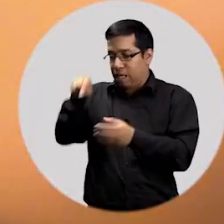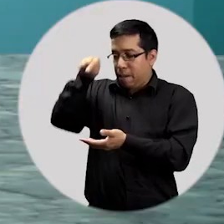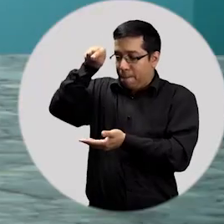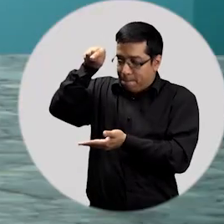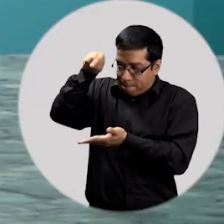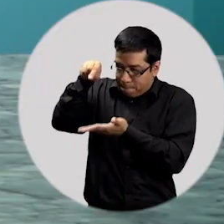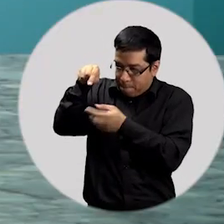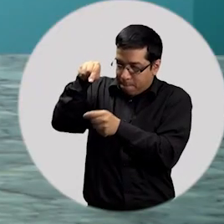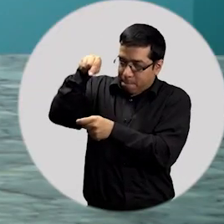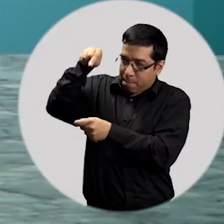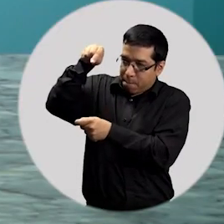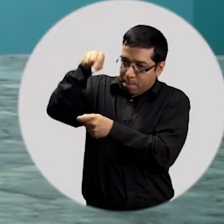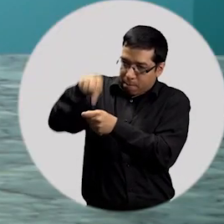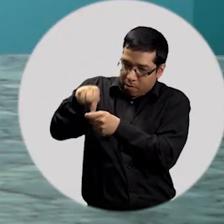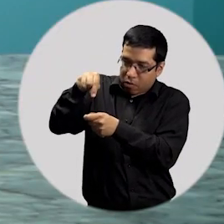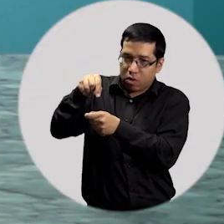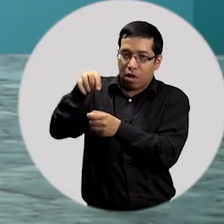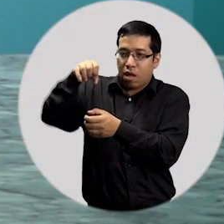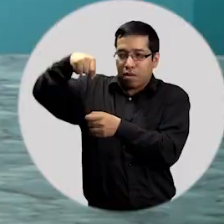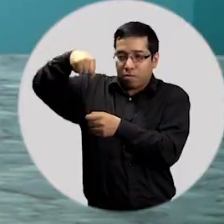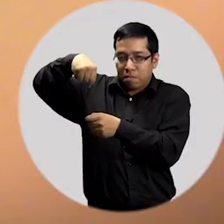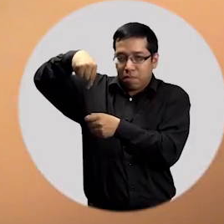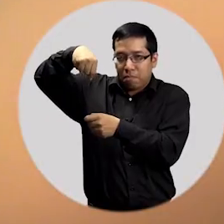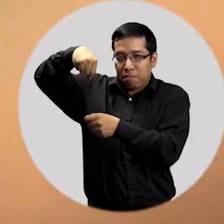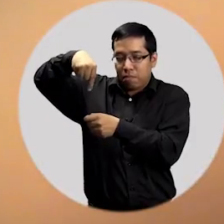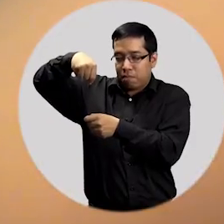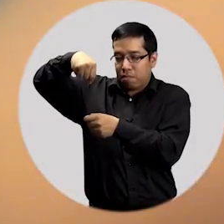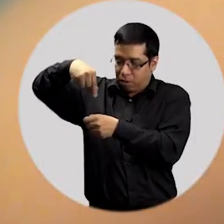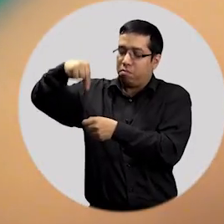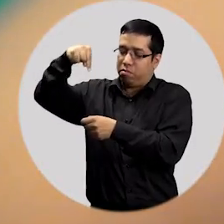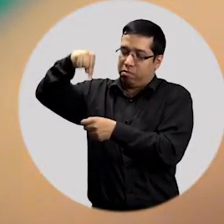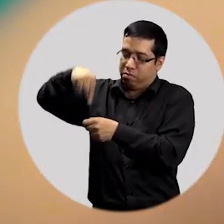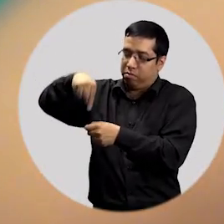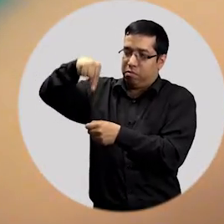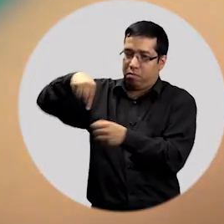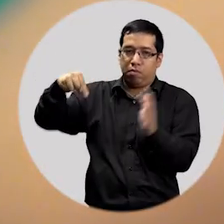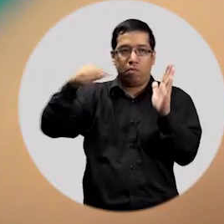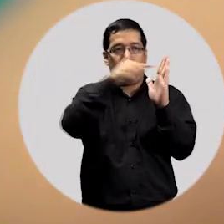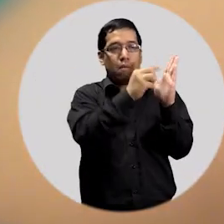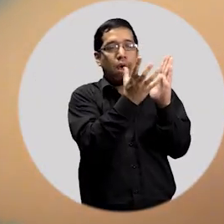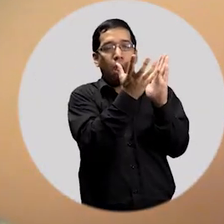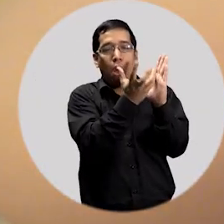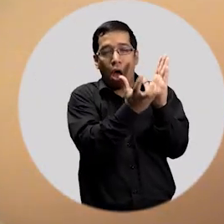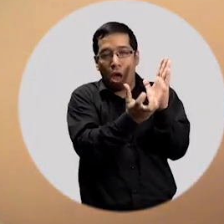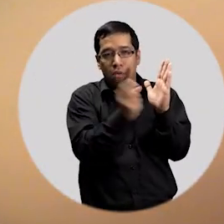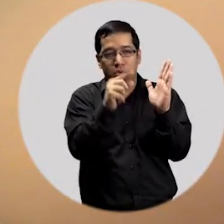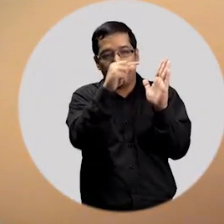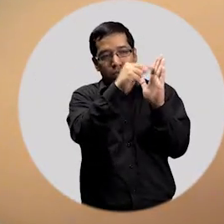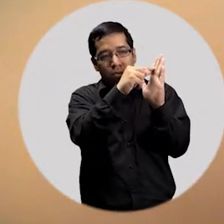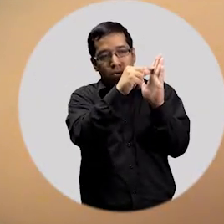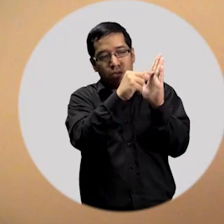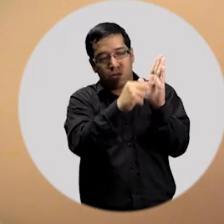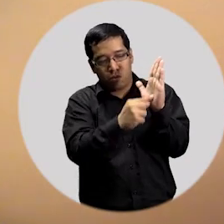rompe. Tiene su proceso y justamente el calor del horno no es muy pesado ni